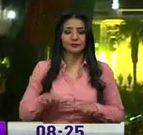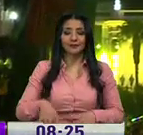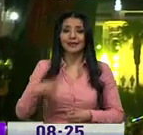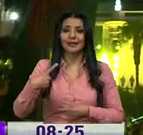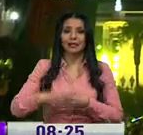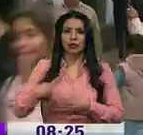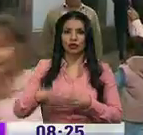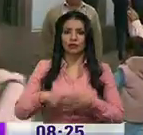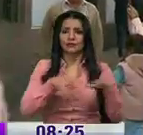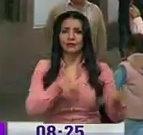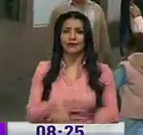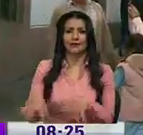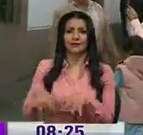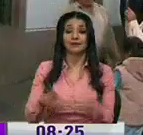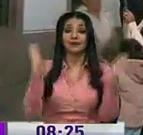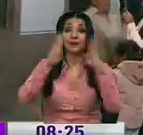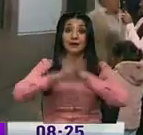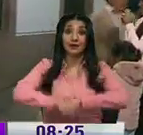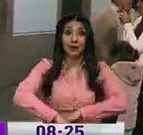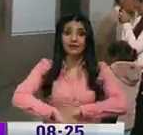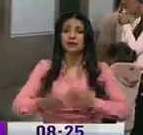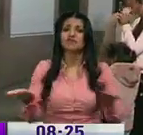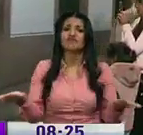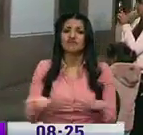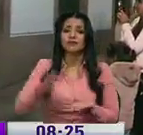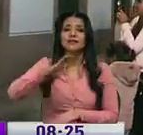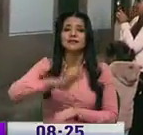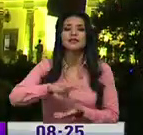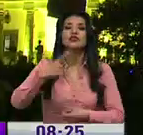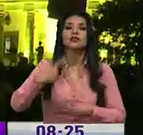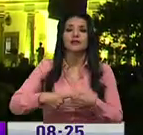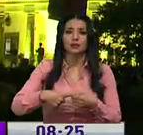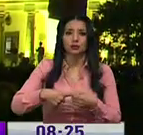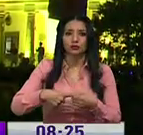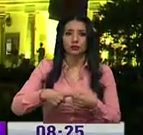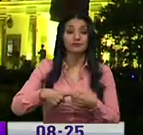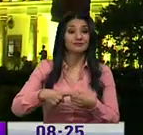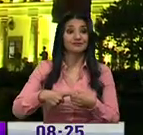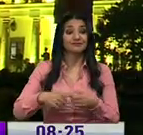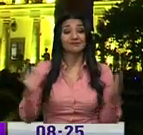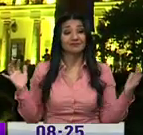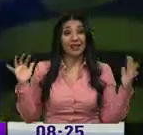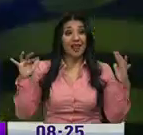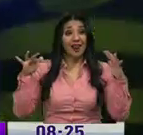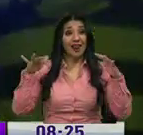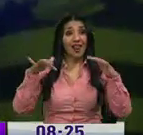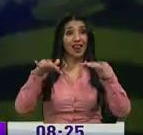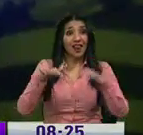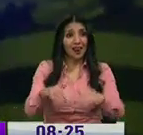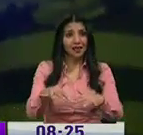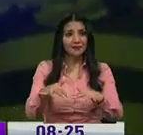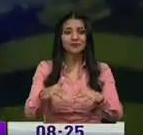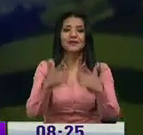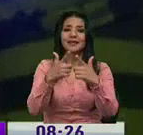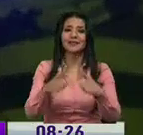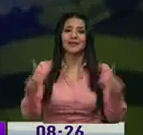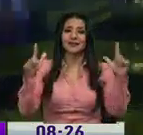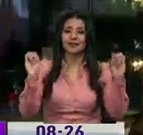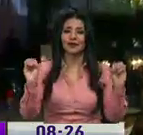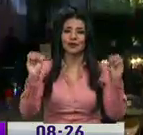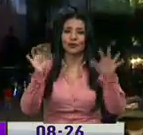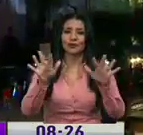mayor número de actividades gratuitas se realizaron en el centro histórico de la urbe, donde el principal atractivo fue el denominado evento La Libertad es